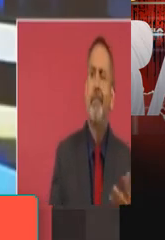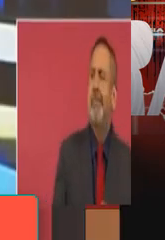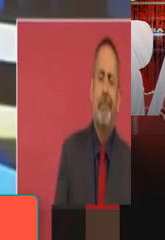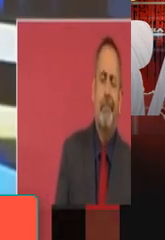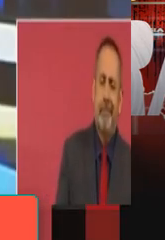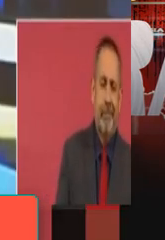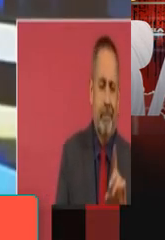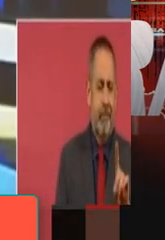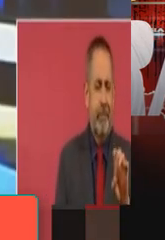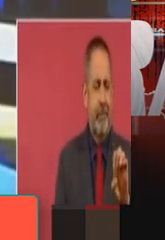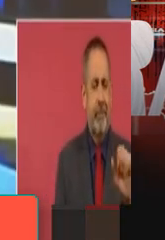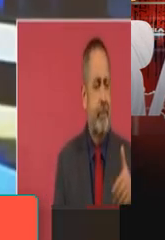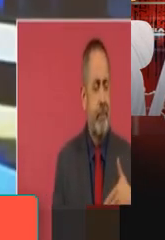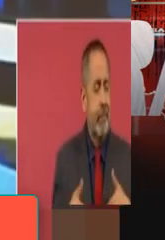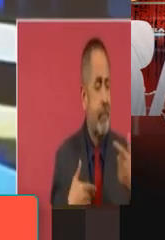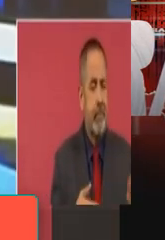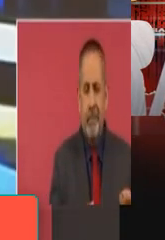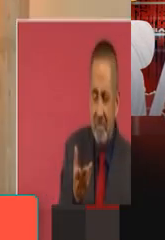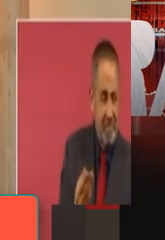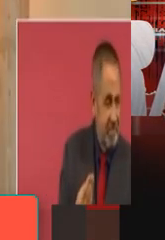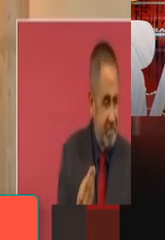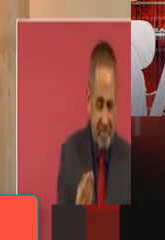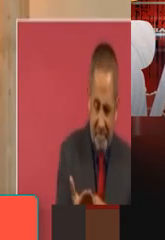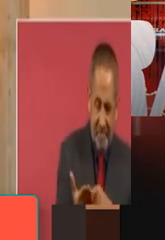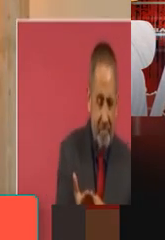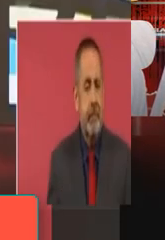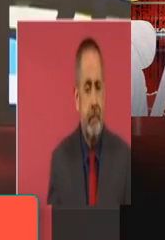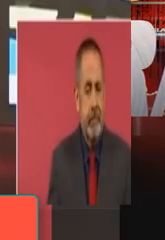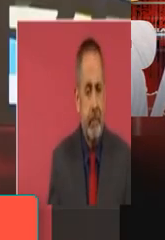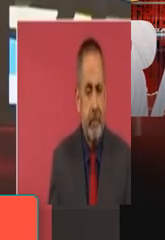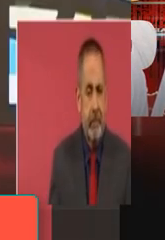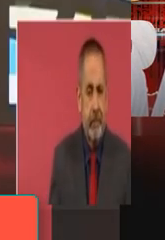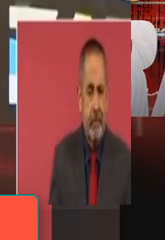la DEA cuando está demostrado de que